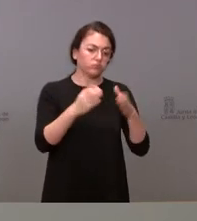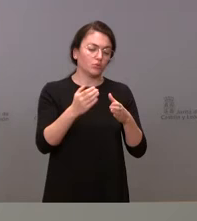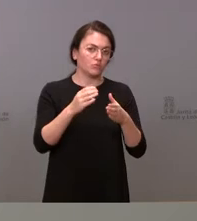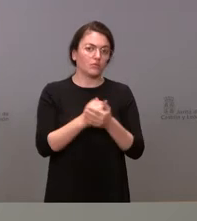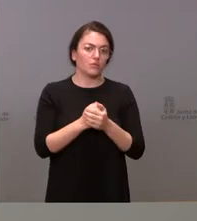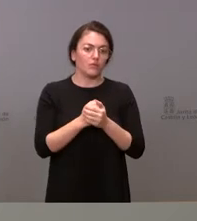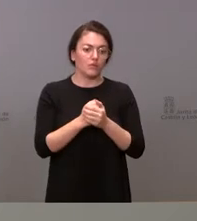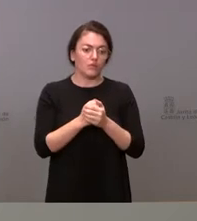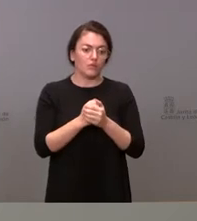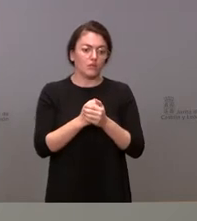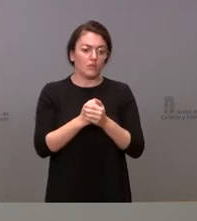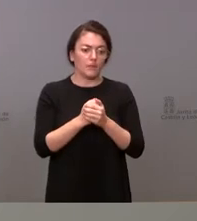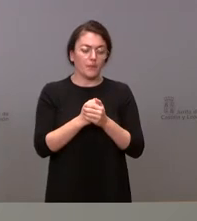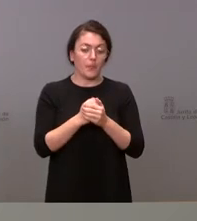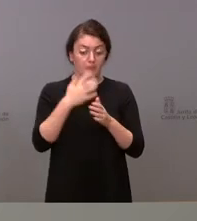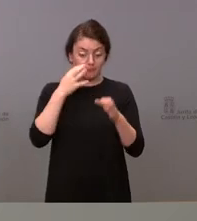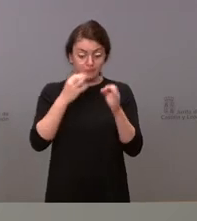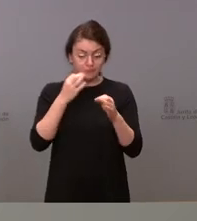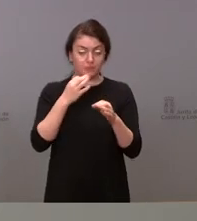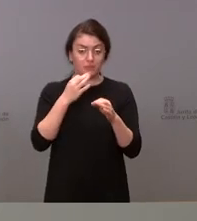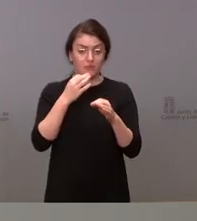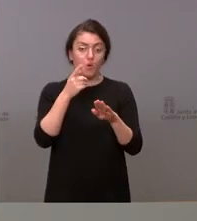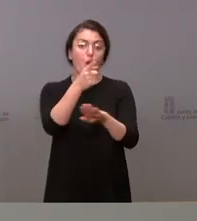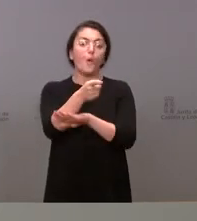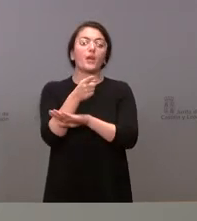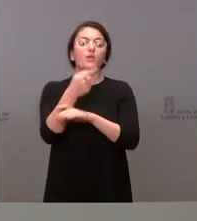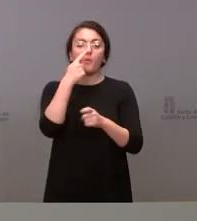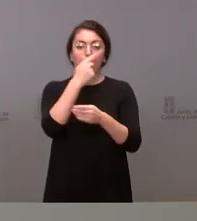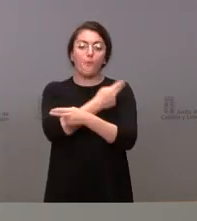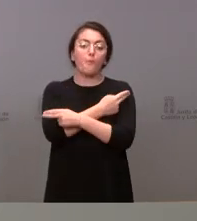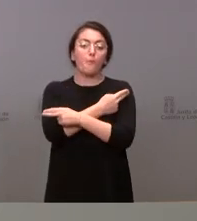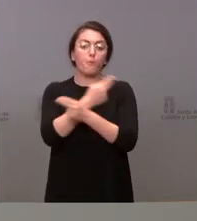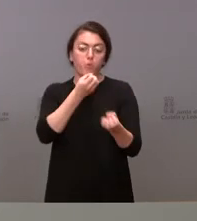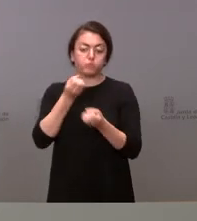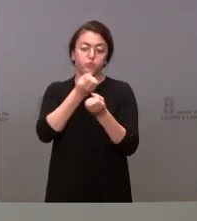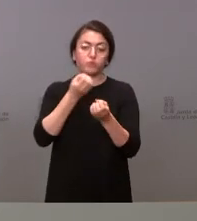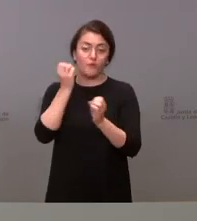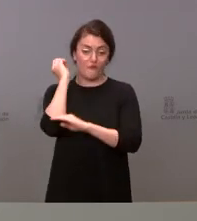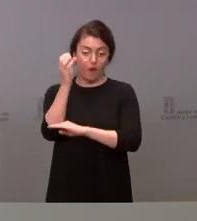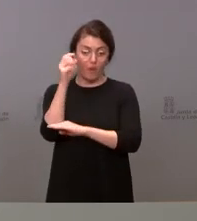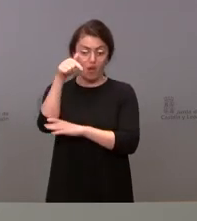Obviamente se incrementan las obligaciones de publicar información y ahora hablamos especialmente de la Administración autonómica.